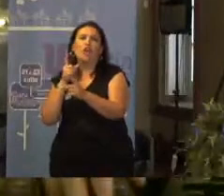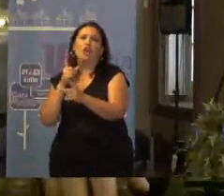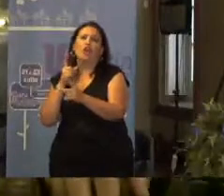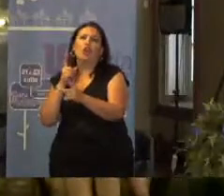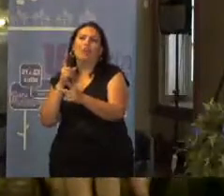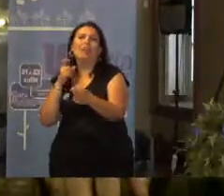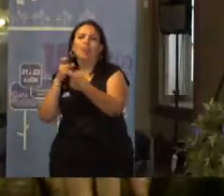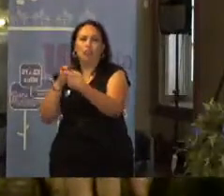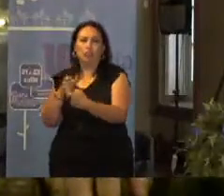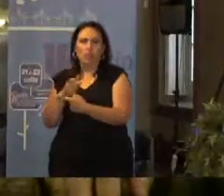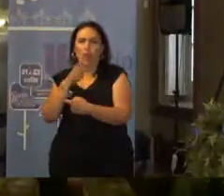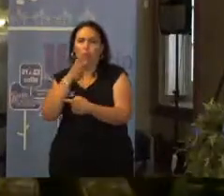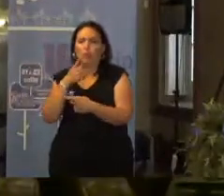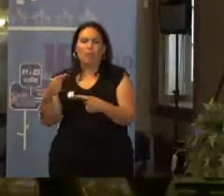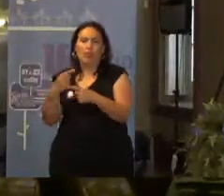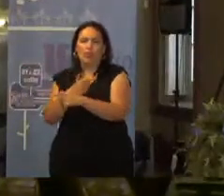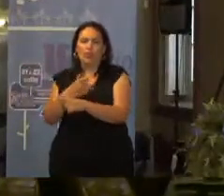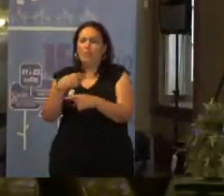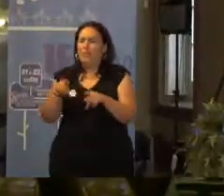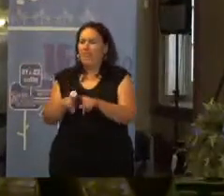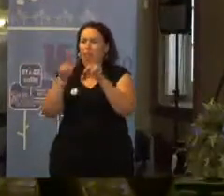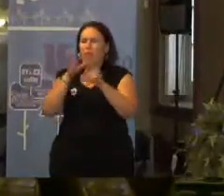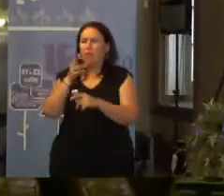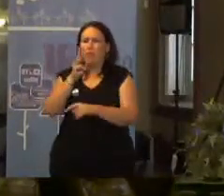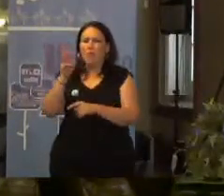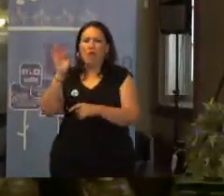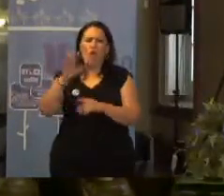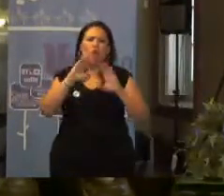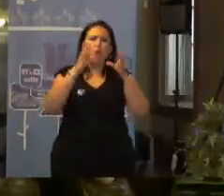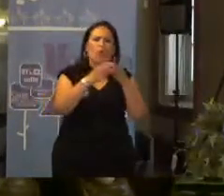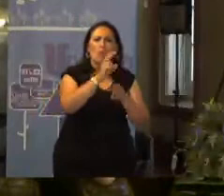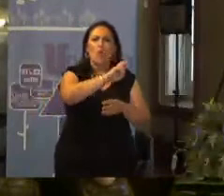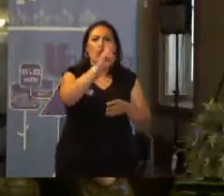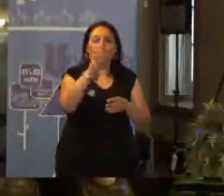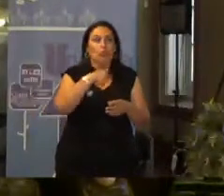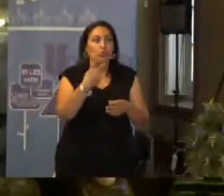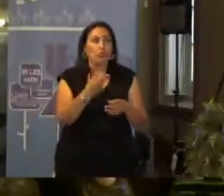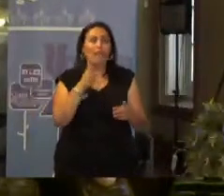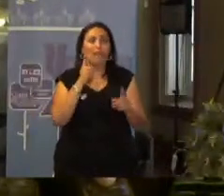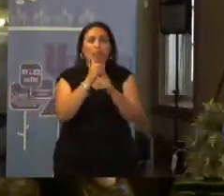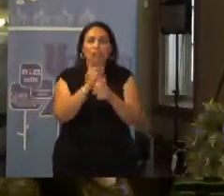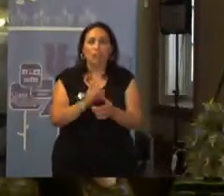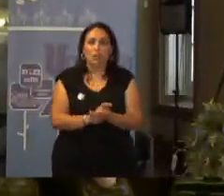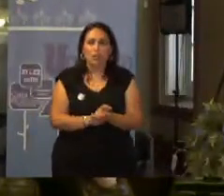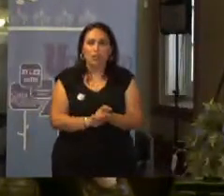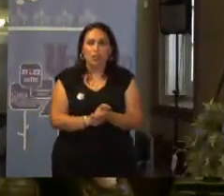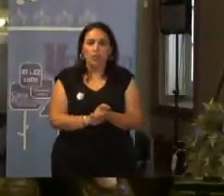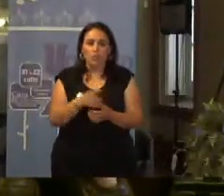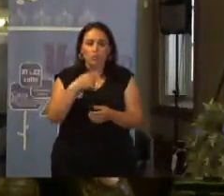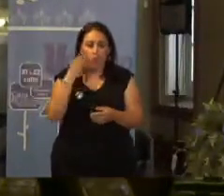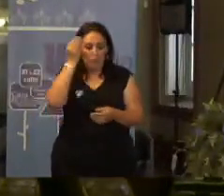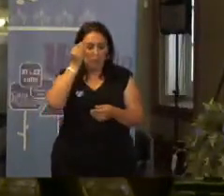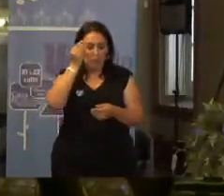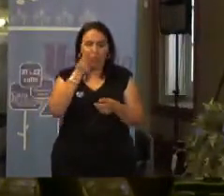Dame igual que o faga o PP ou que o faga outro partido, e sempre estarei en contra. Entón, creo que, bueno, que son cousas que hai que